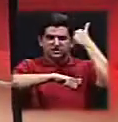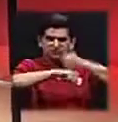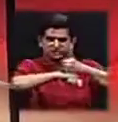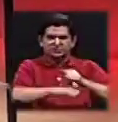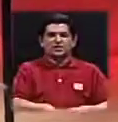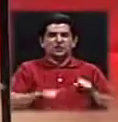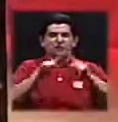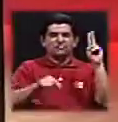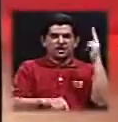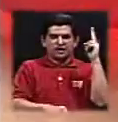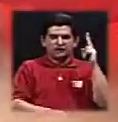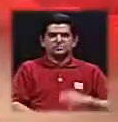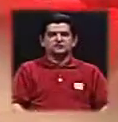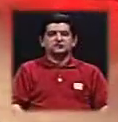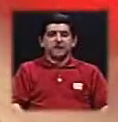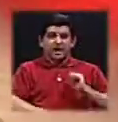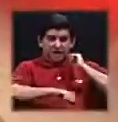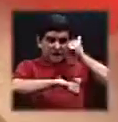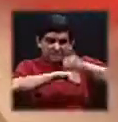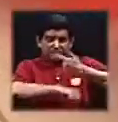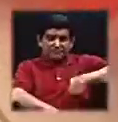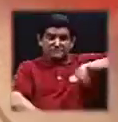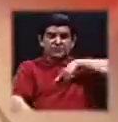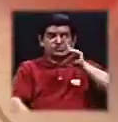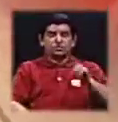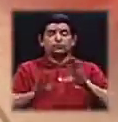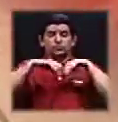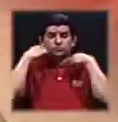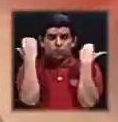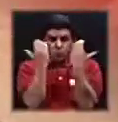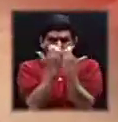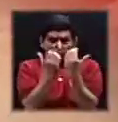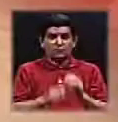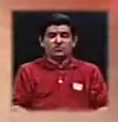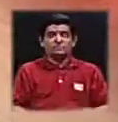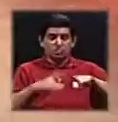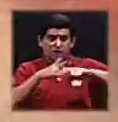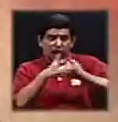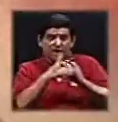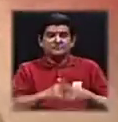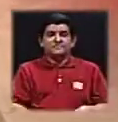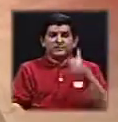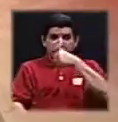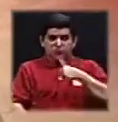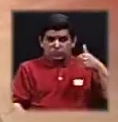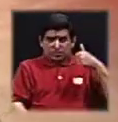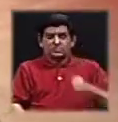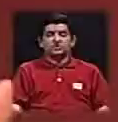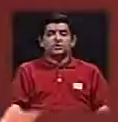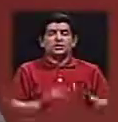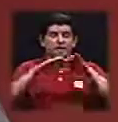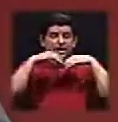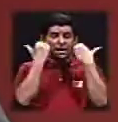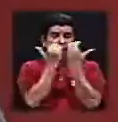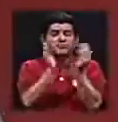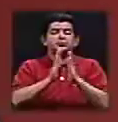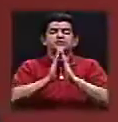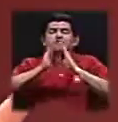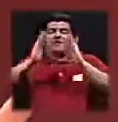unidades académicas y creamos una comisión, apenas empezó esta administración, que éramos una comisión